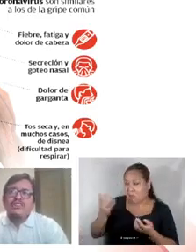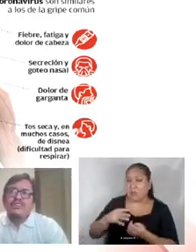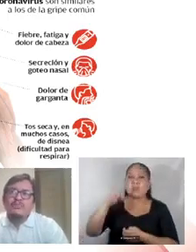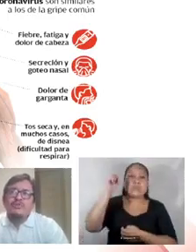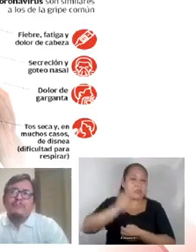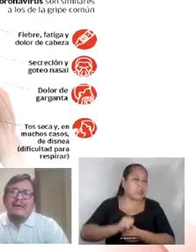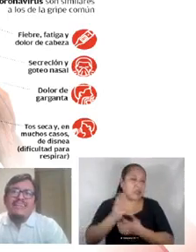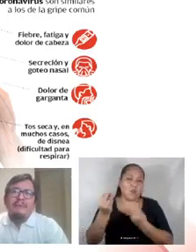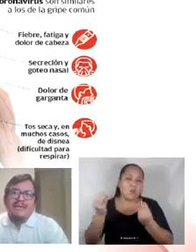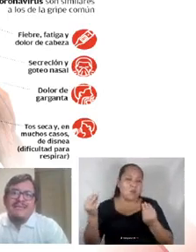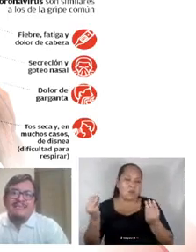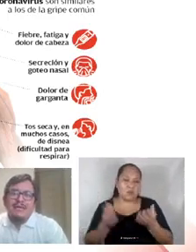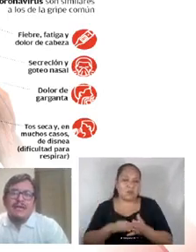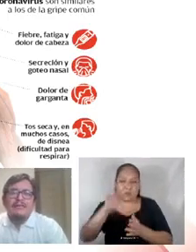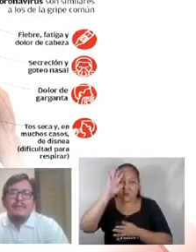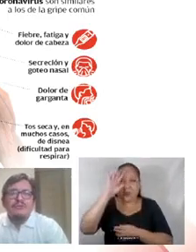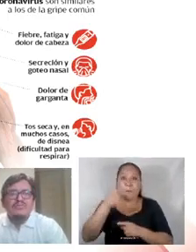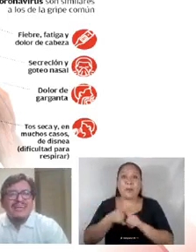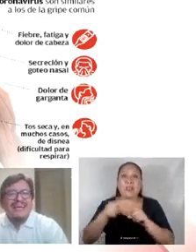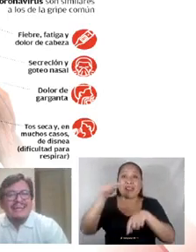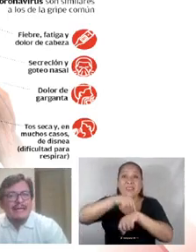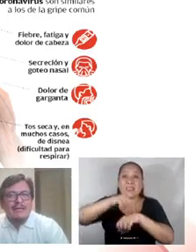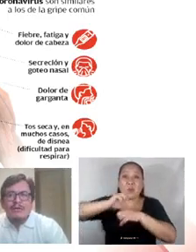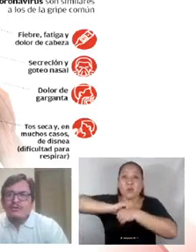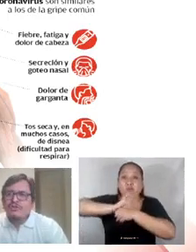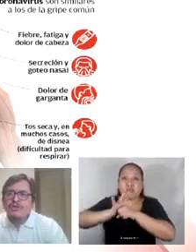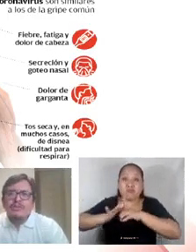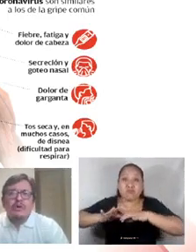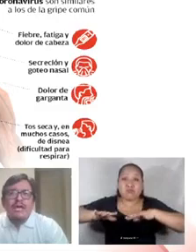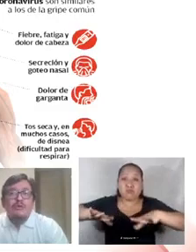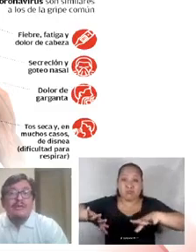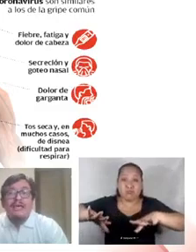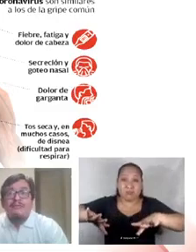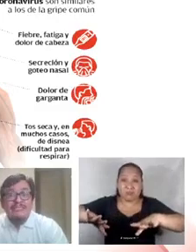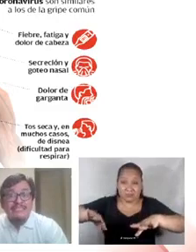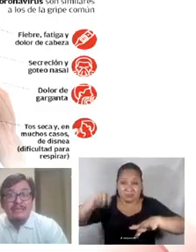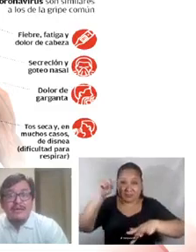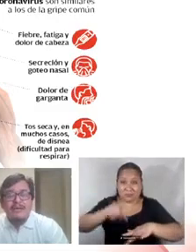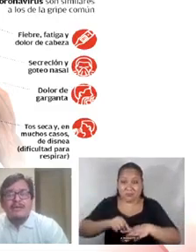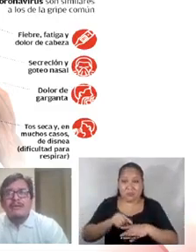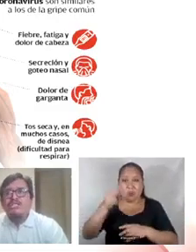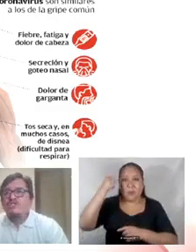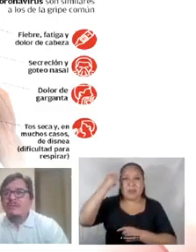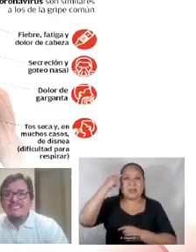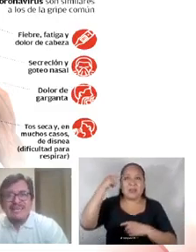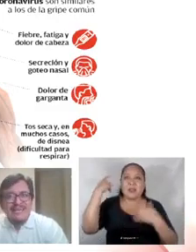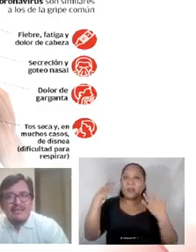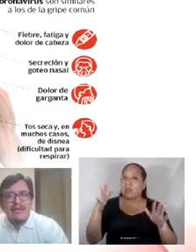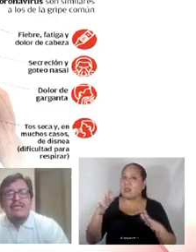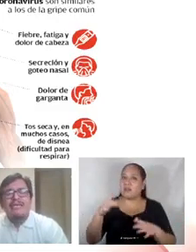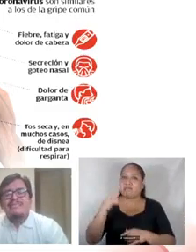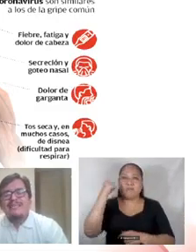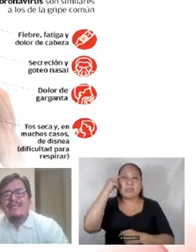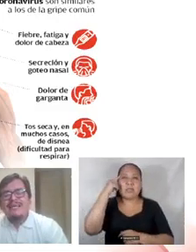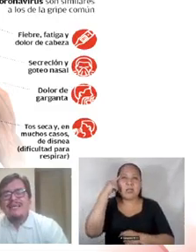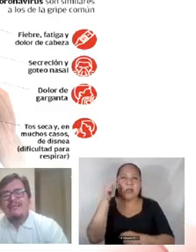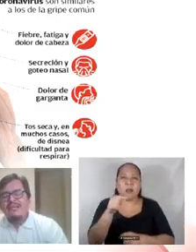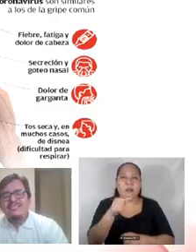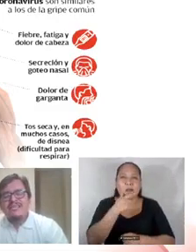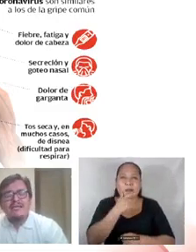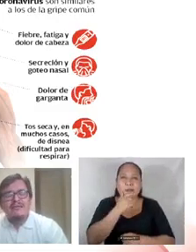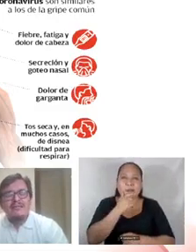enfermedades. Pero en tiempos de pandemias, en tiempos de guerra, nosotros tenemos que actuar a la defensiva y sospechar. Aquí,